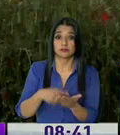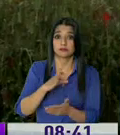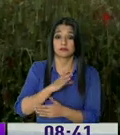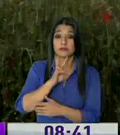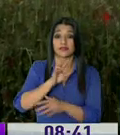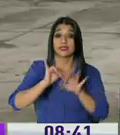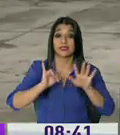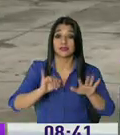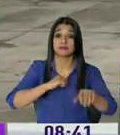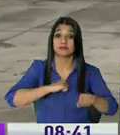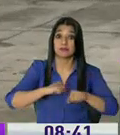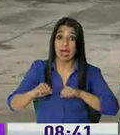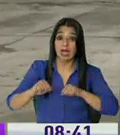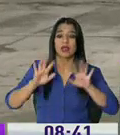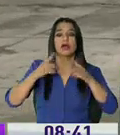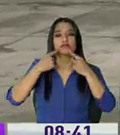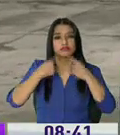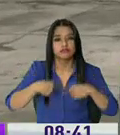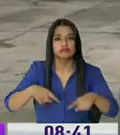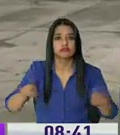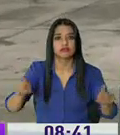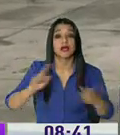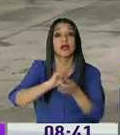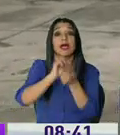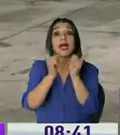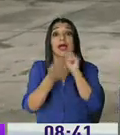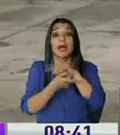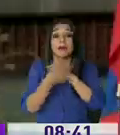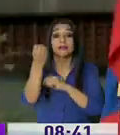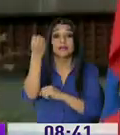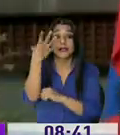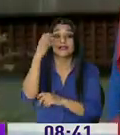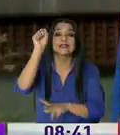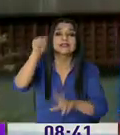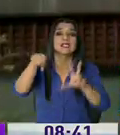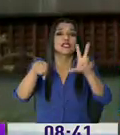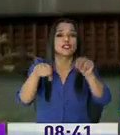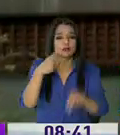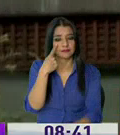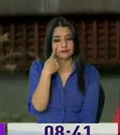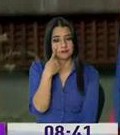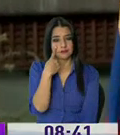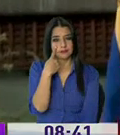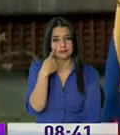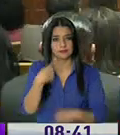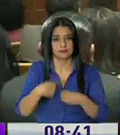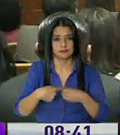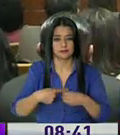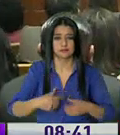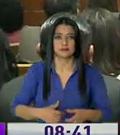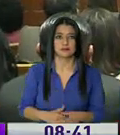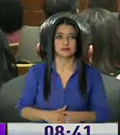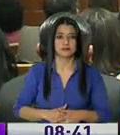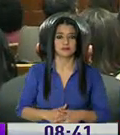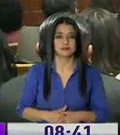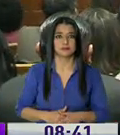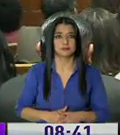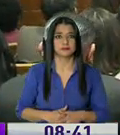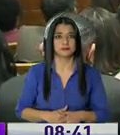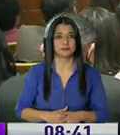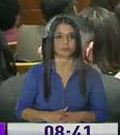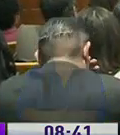26 de mayo se anunciaría si se cambia o no el color del semáforo en la capital, informó Adriana